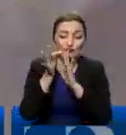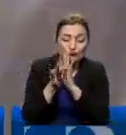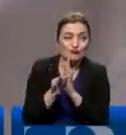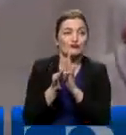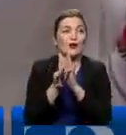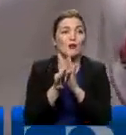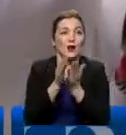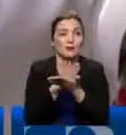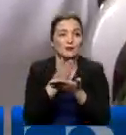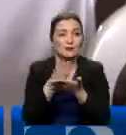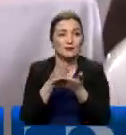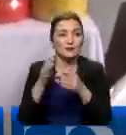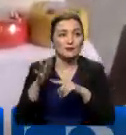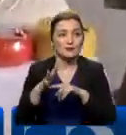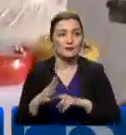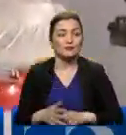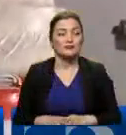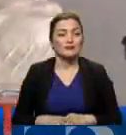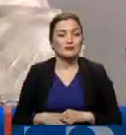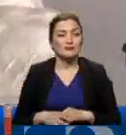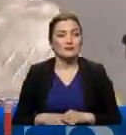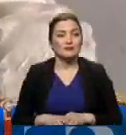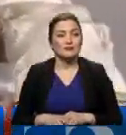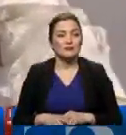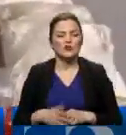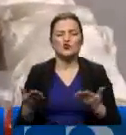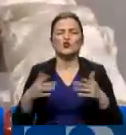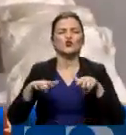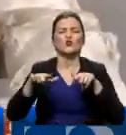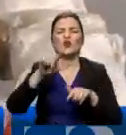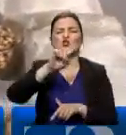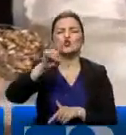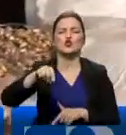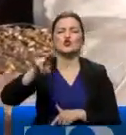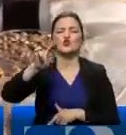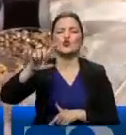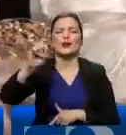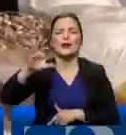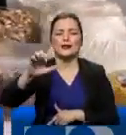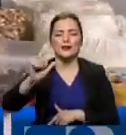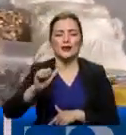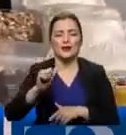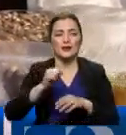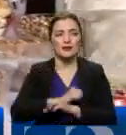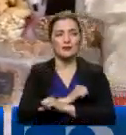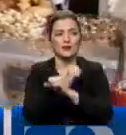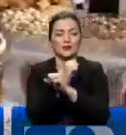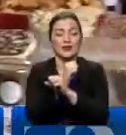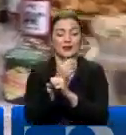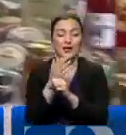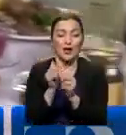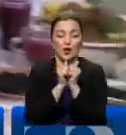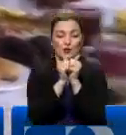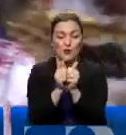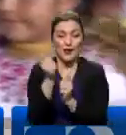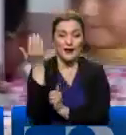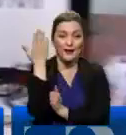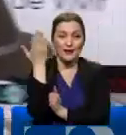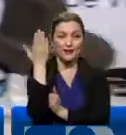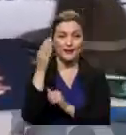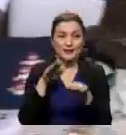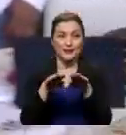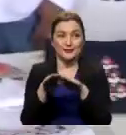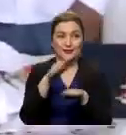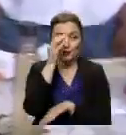de esta feria justamente que se desarrolla en Zuleta. Esta mañana nos acompaña la alcaldesa de Ibarra, Andrea Escaco. Muy buenos